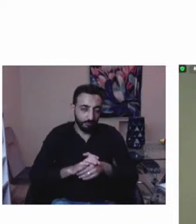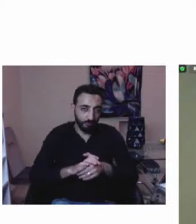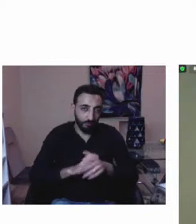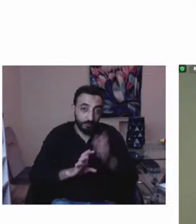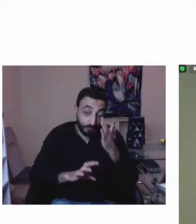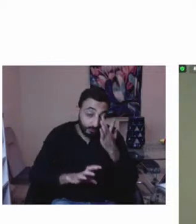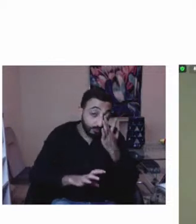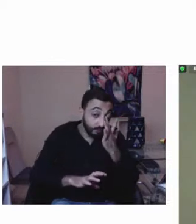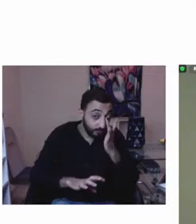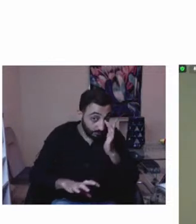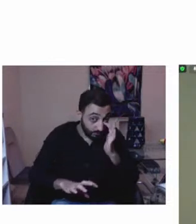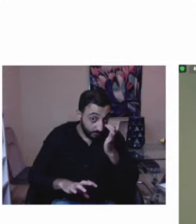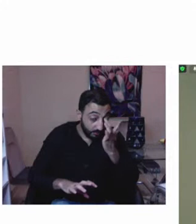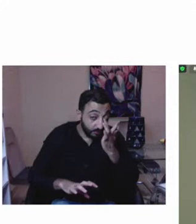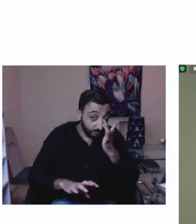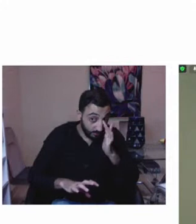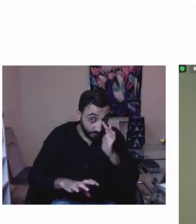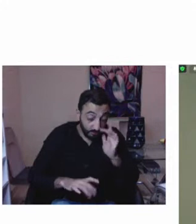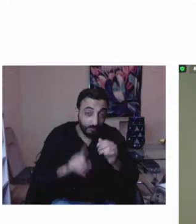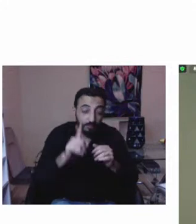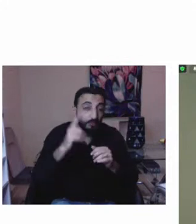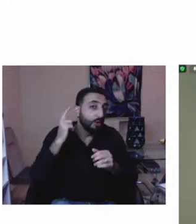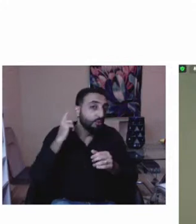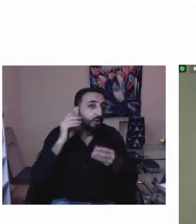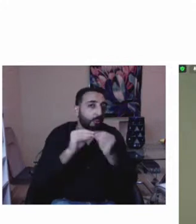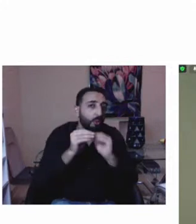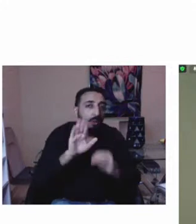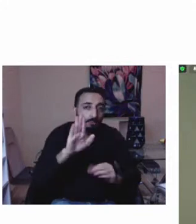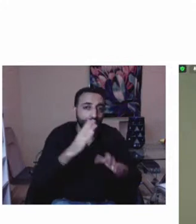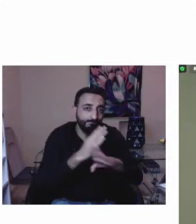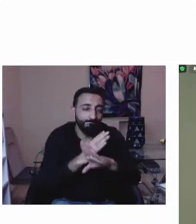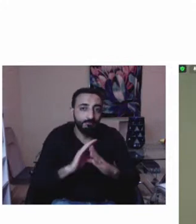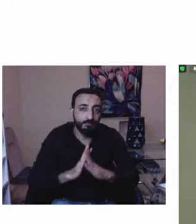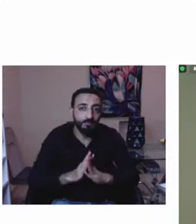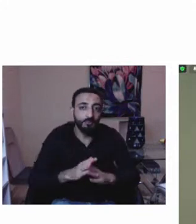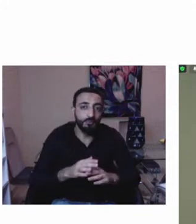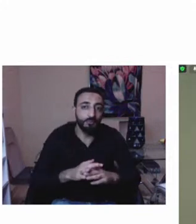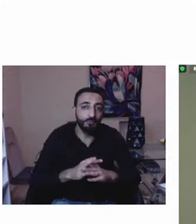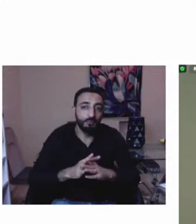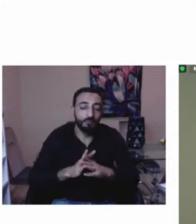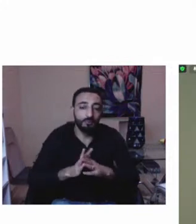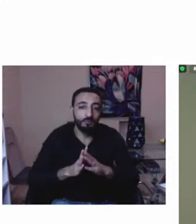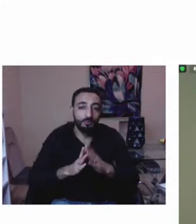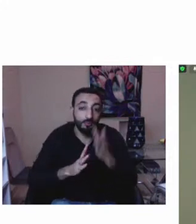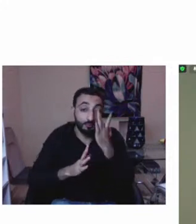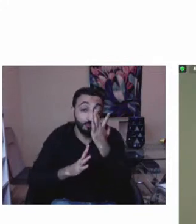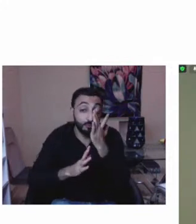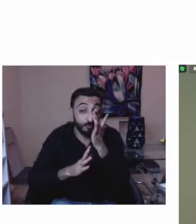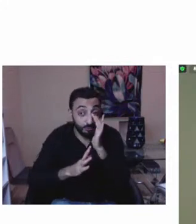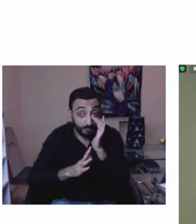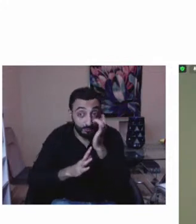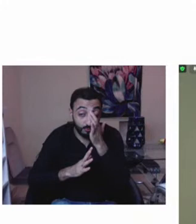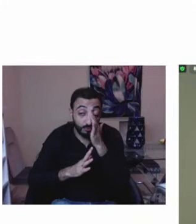más equitativa y sostenible, en esta conferencia global de alto nivel sobre procesos de paz inclusivos para la juventud.